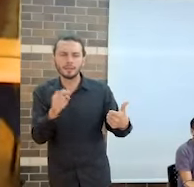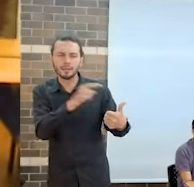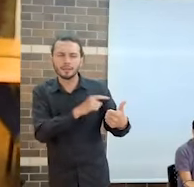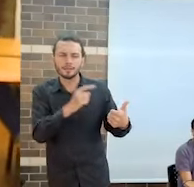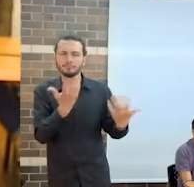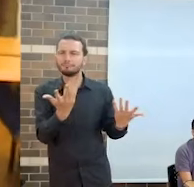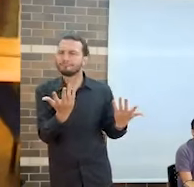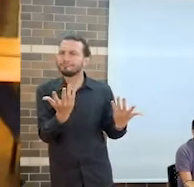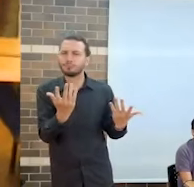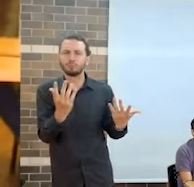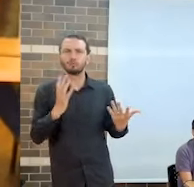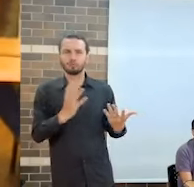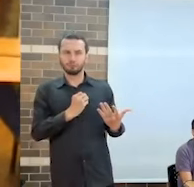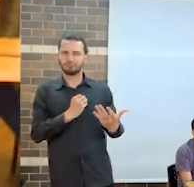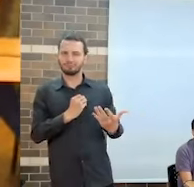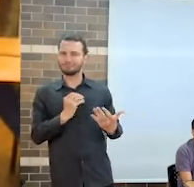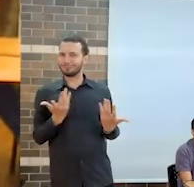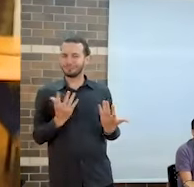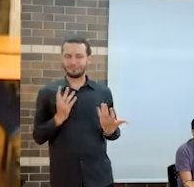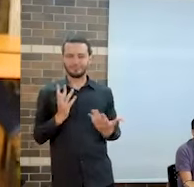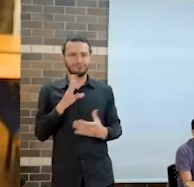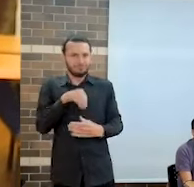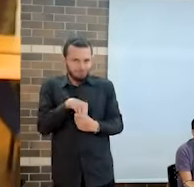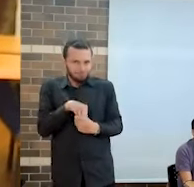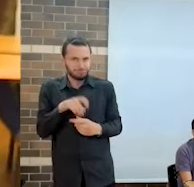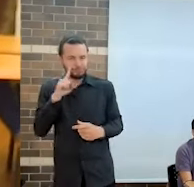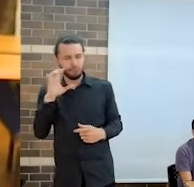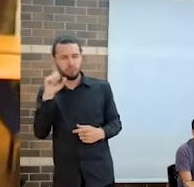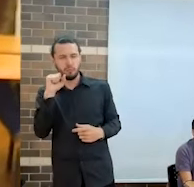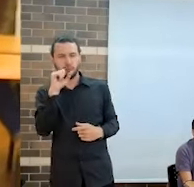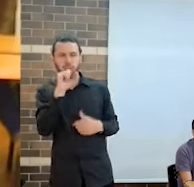identificar o dentro